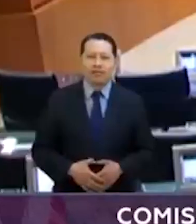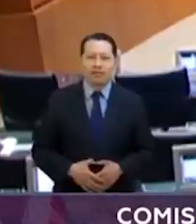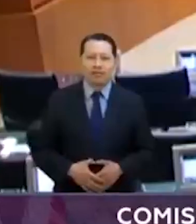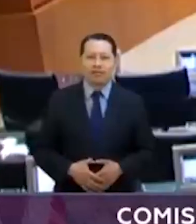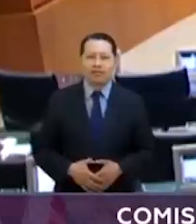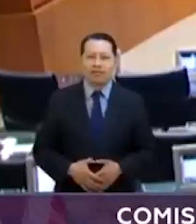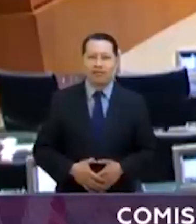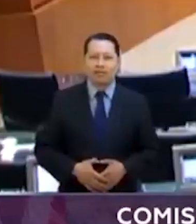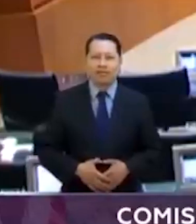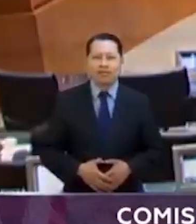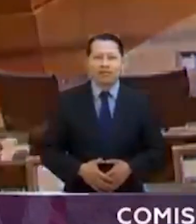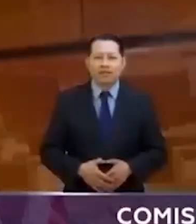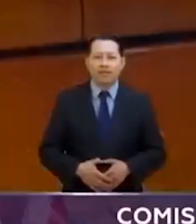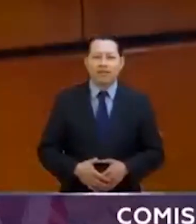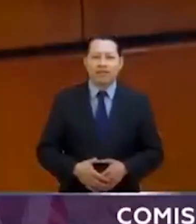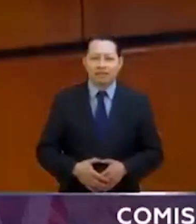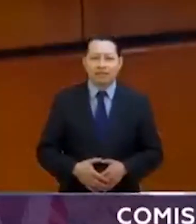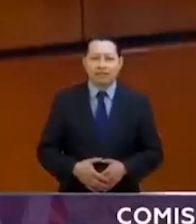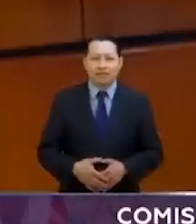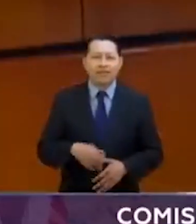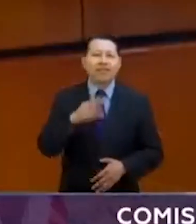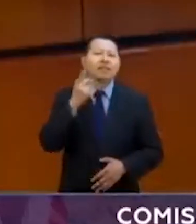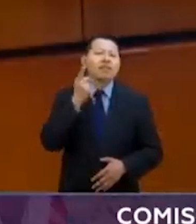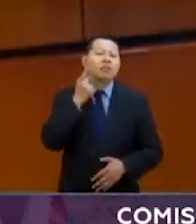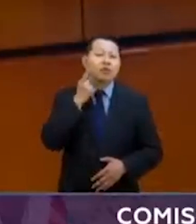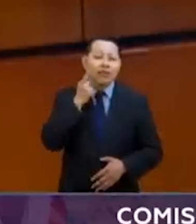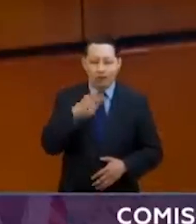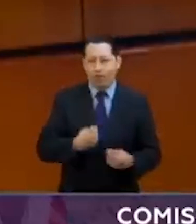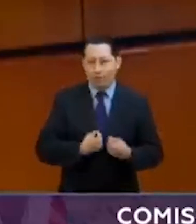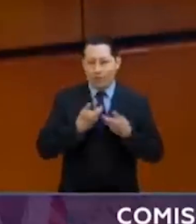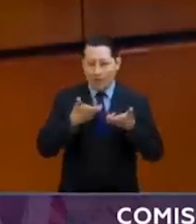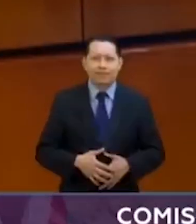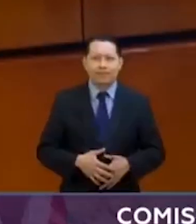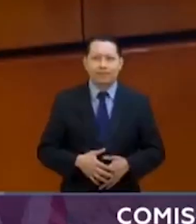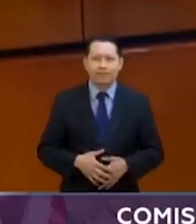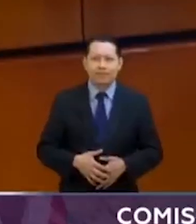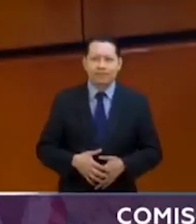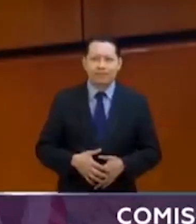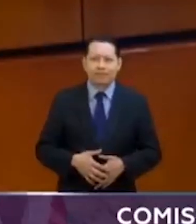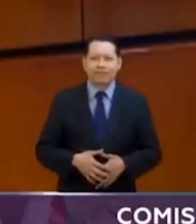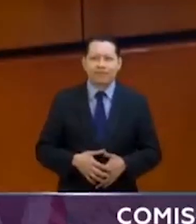Noroña sentadito Y en silencio diputado chango León que tiene mucho que aprender